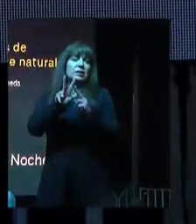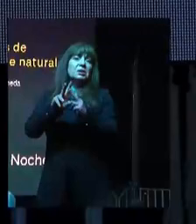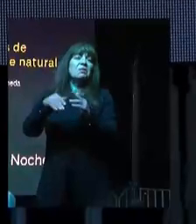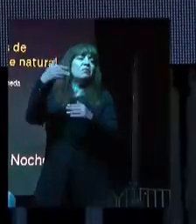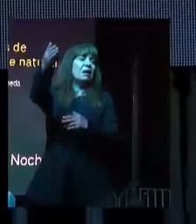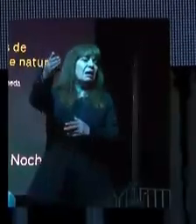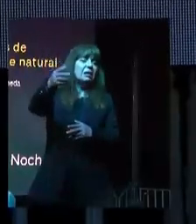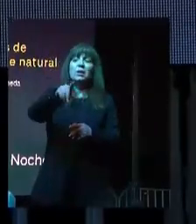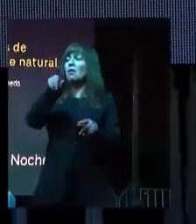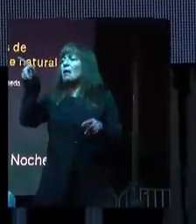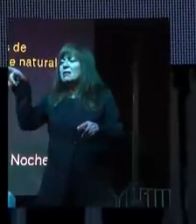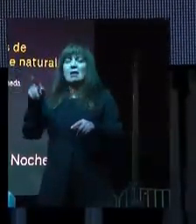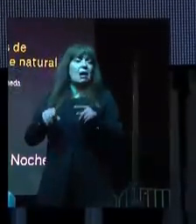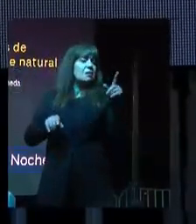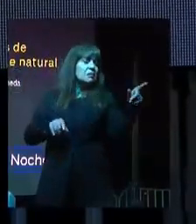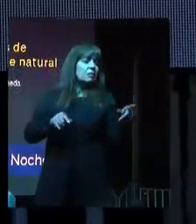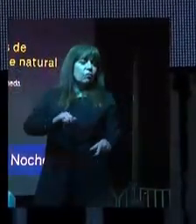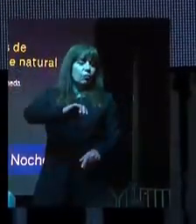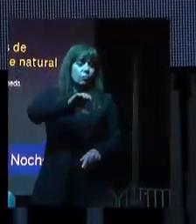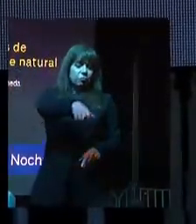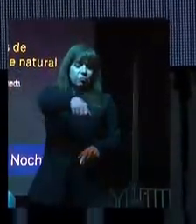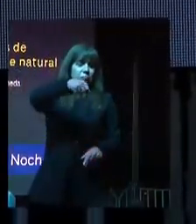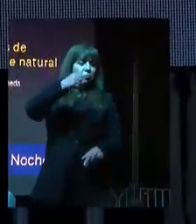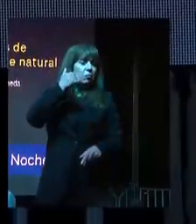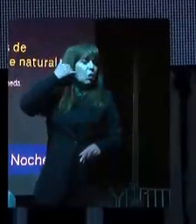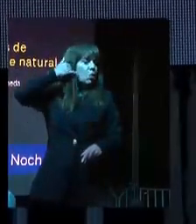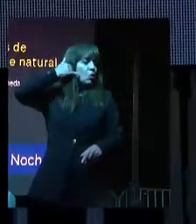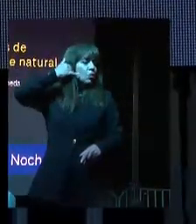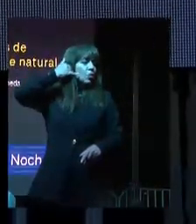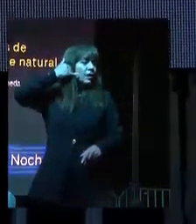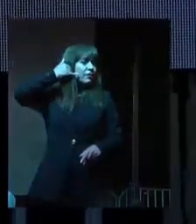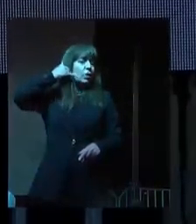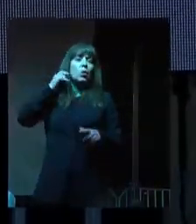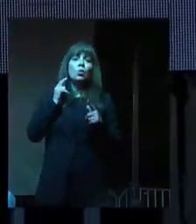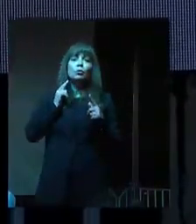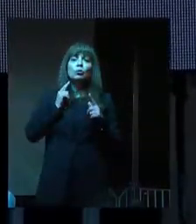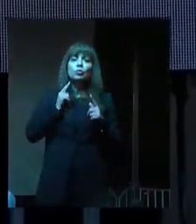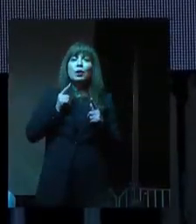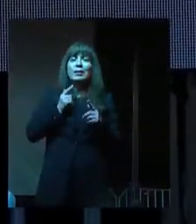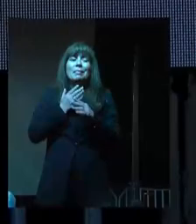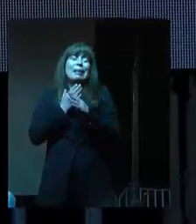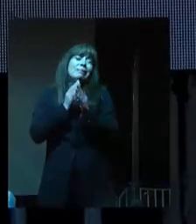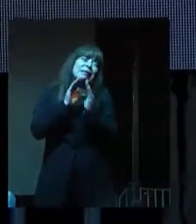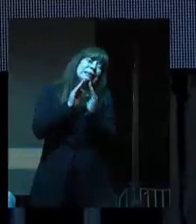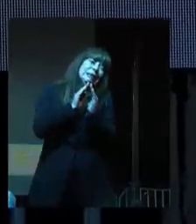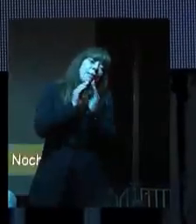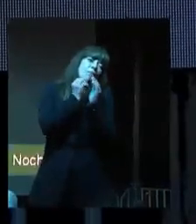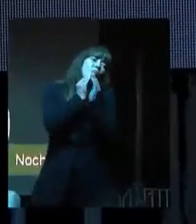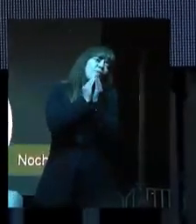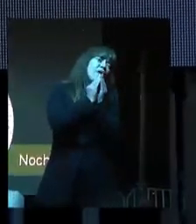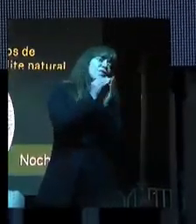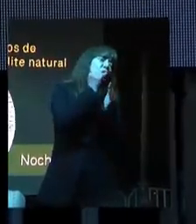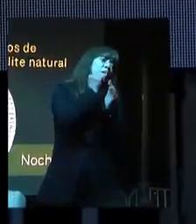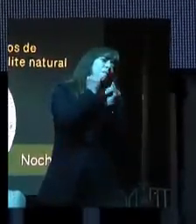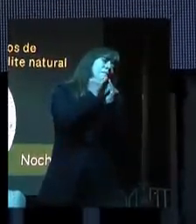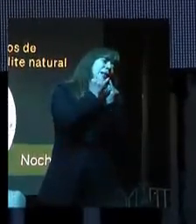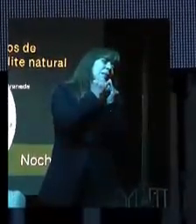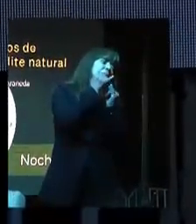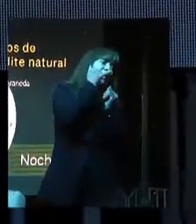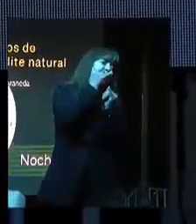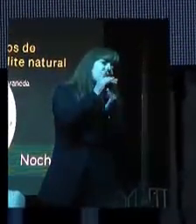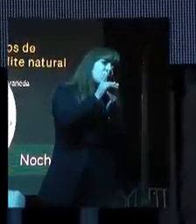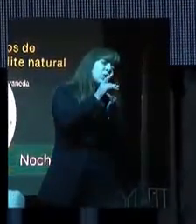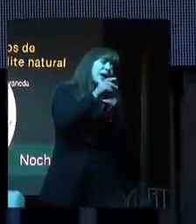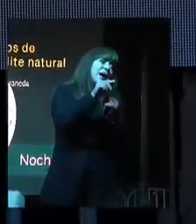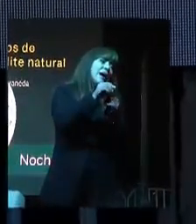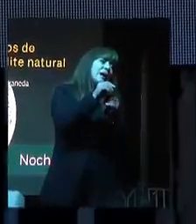frente tenía un teléfono. Y si uno tenía suerte, uno le pedía al vecino que le diera el número para que a